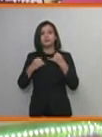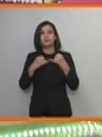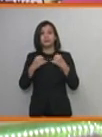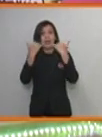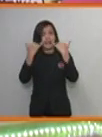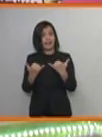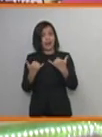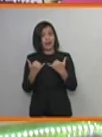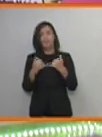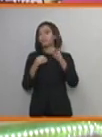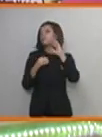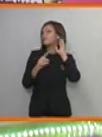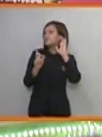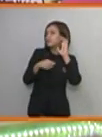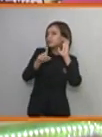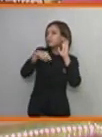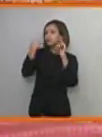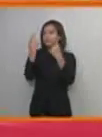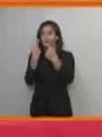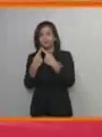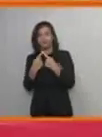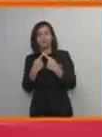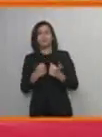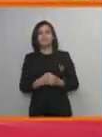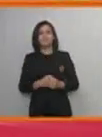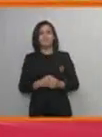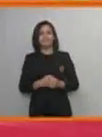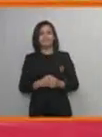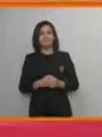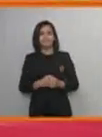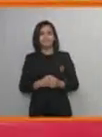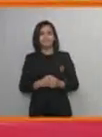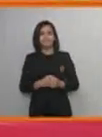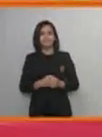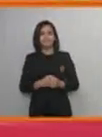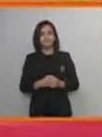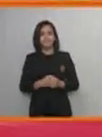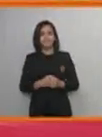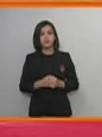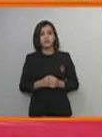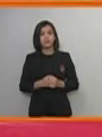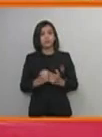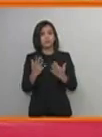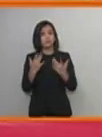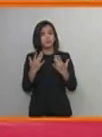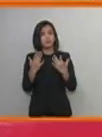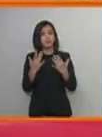sí conoceremos la esfera ganadora de Multi-X. Y esta es